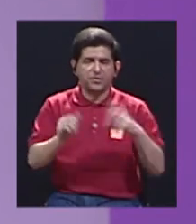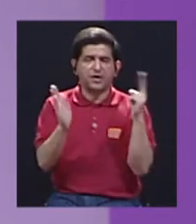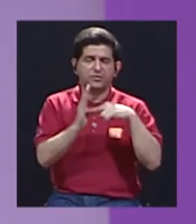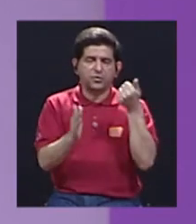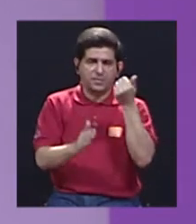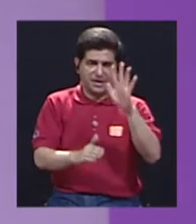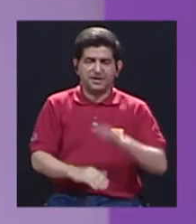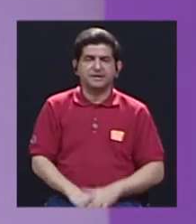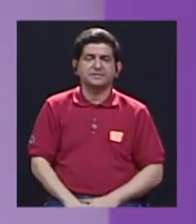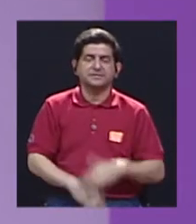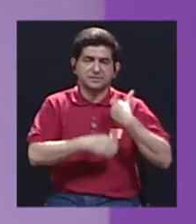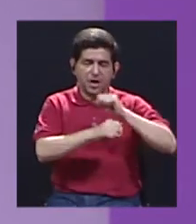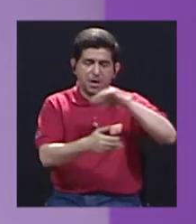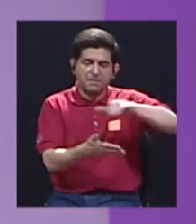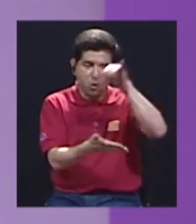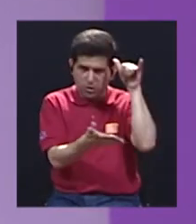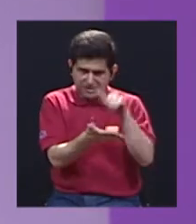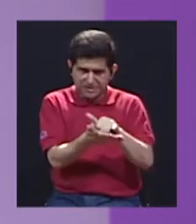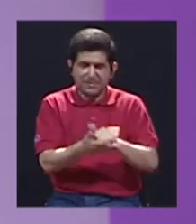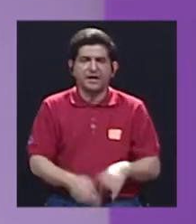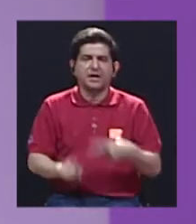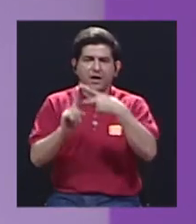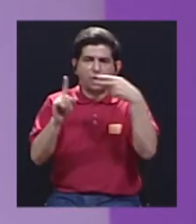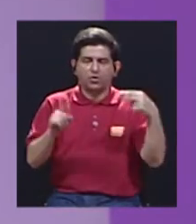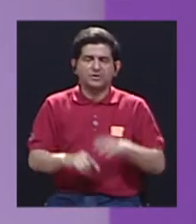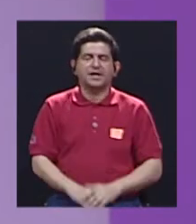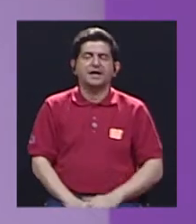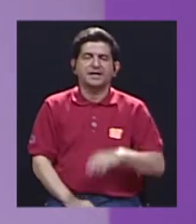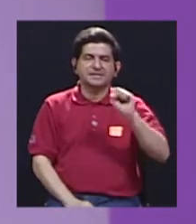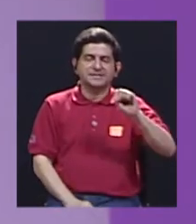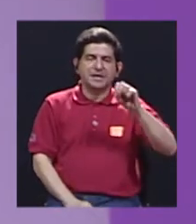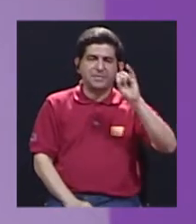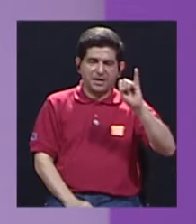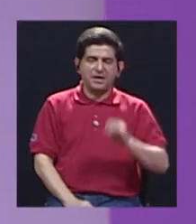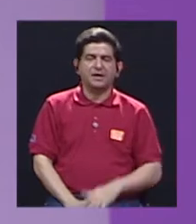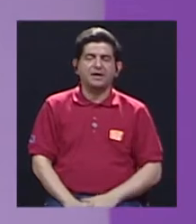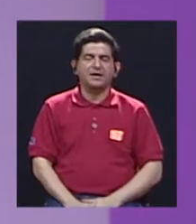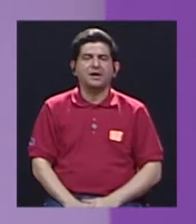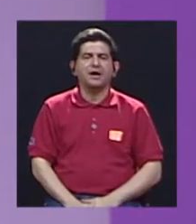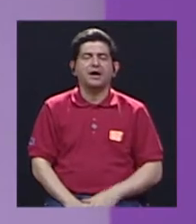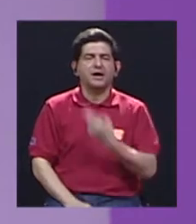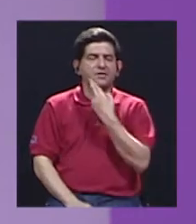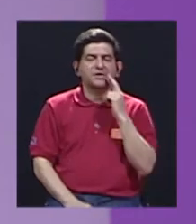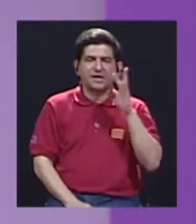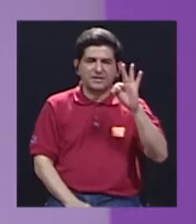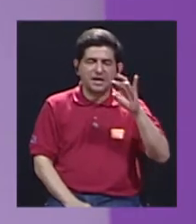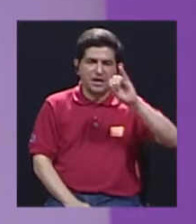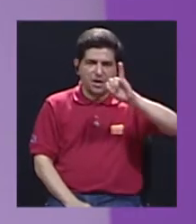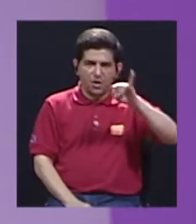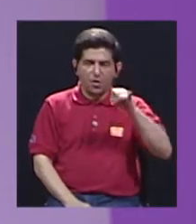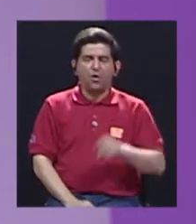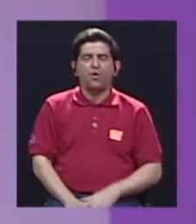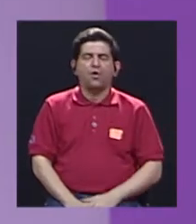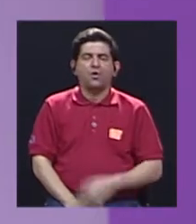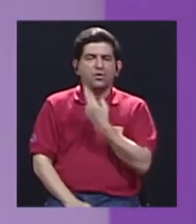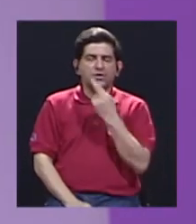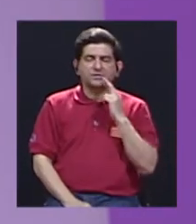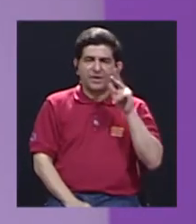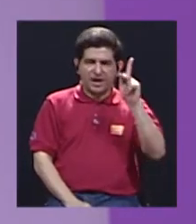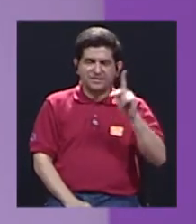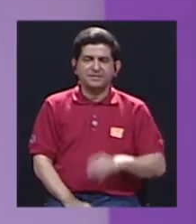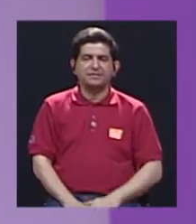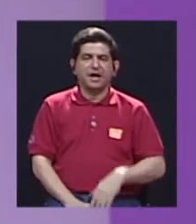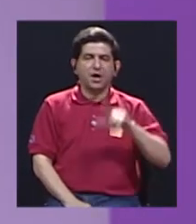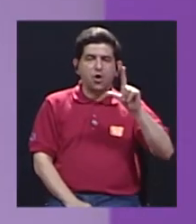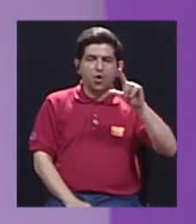este 2015 la municipalidad de san jose el hotel sleep inn el restaurante dibujo restaurante cracovia el lobo